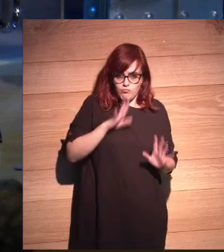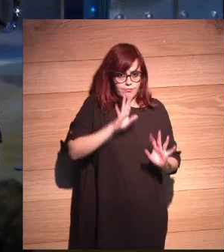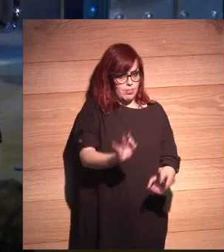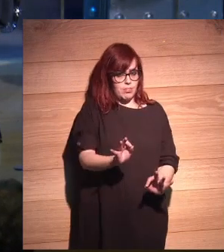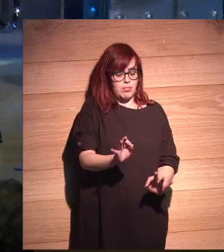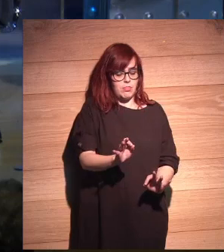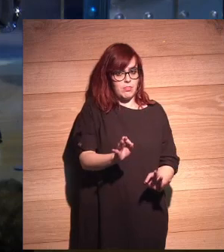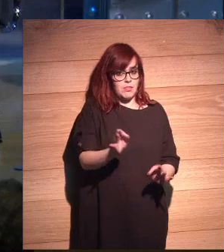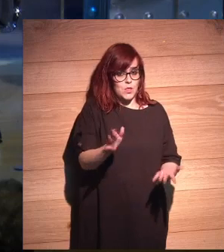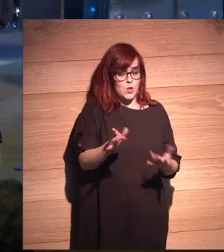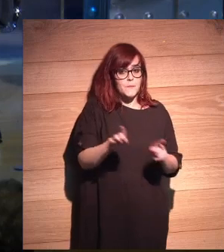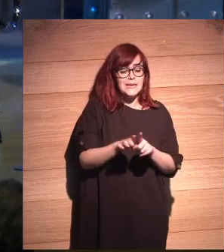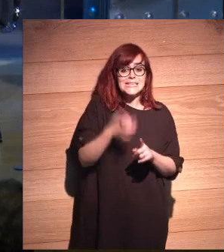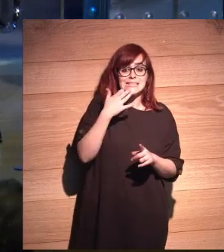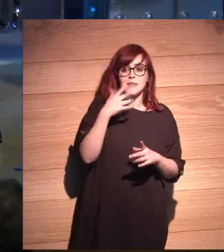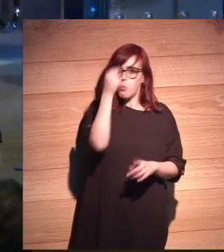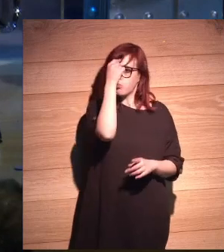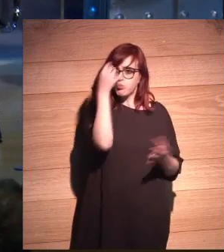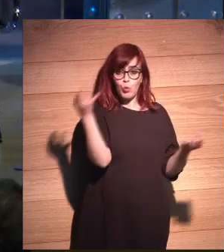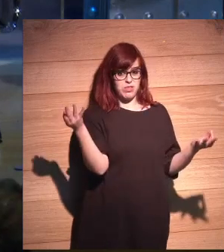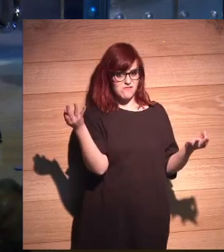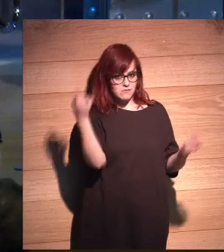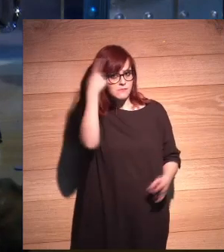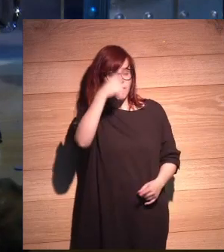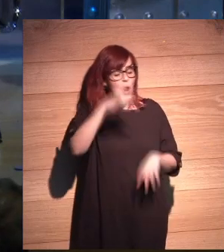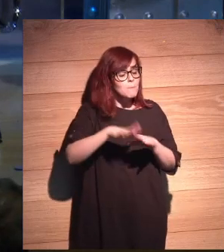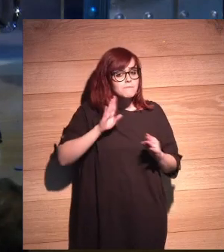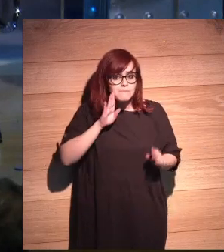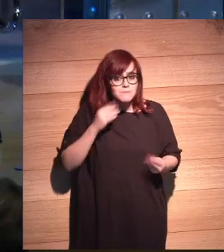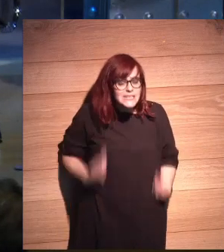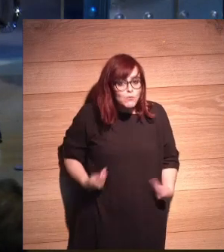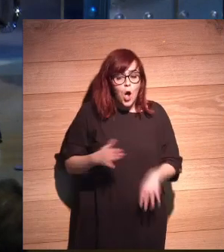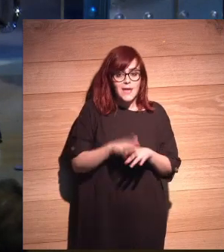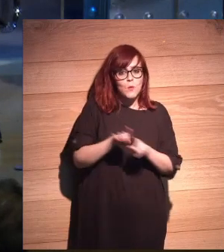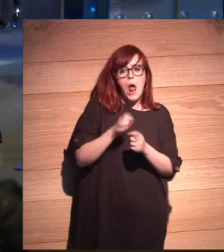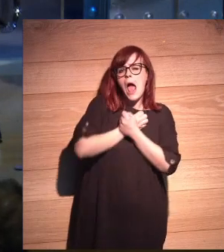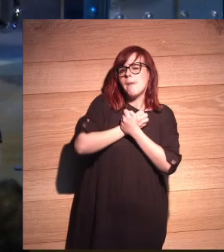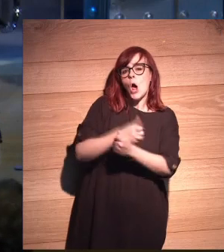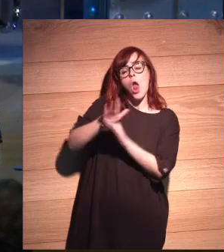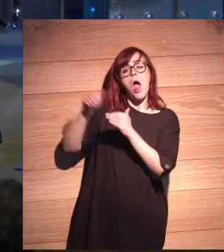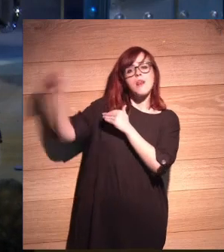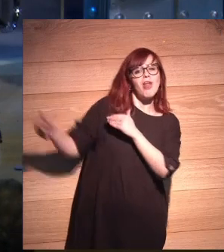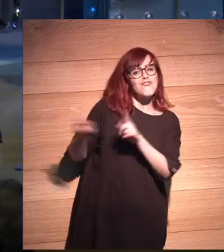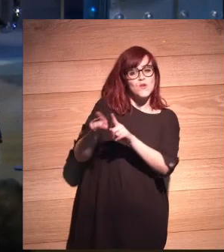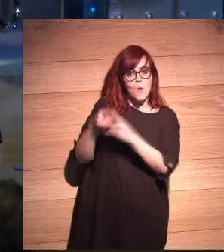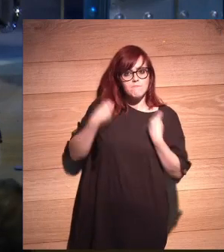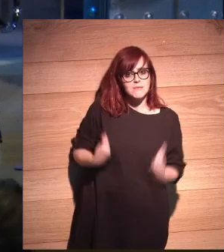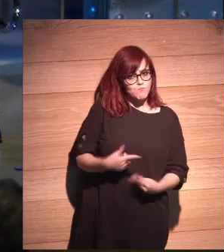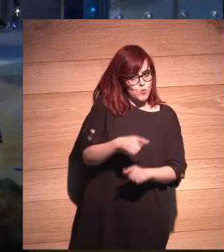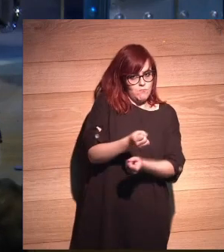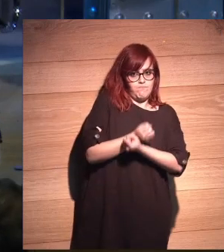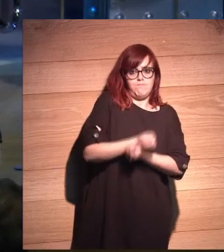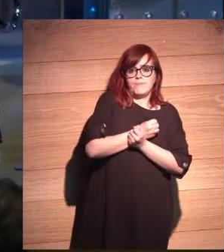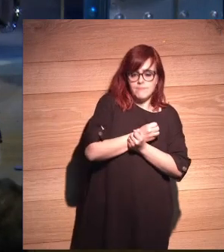realmente, si les preguntas a los budistas, pues también te dirán lo mismo. Amarás al prójimo como a ti mismo. Entonces, el